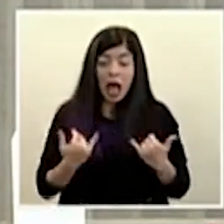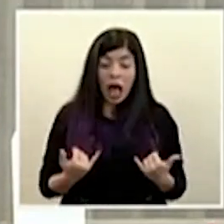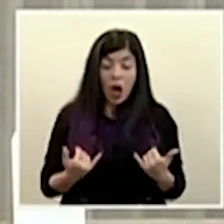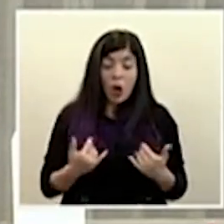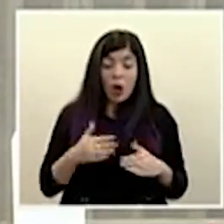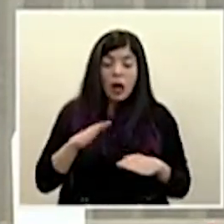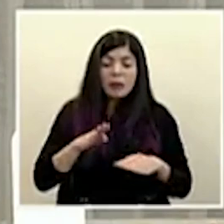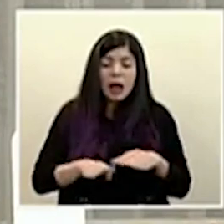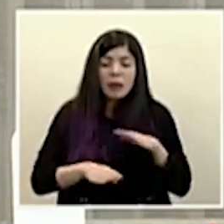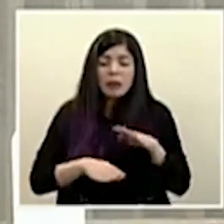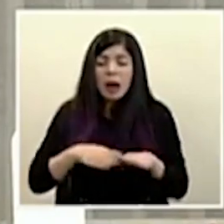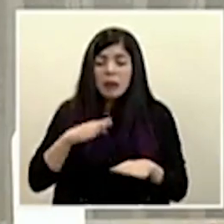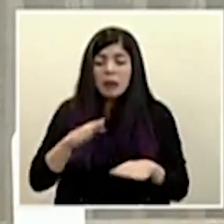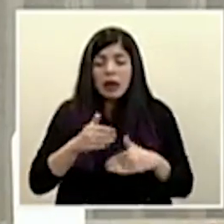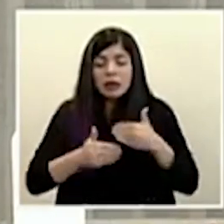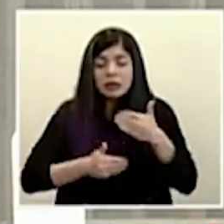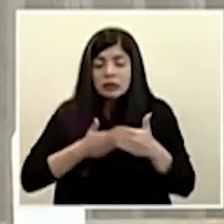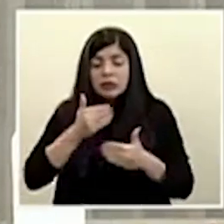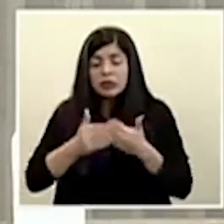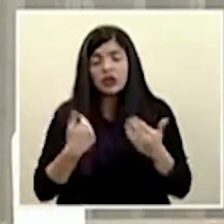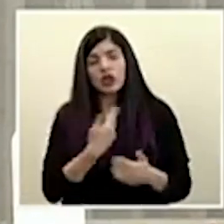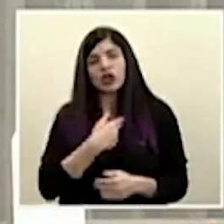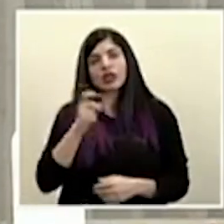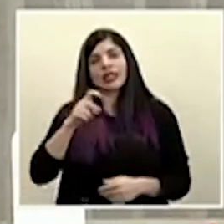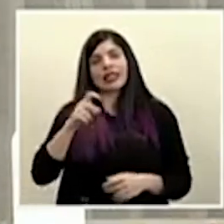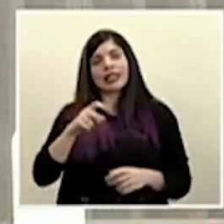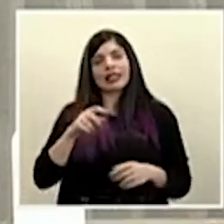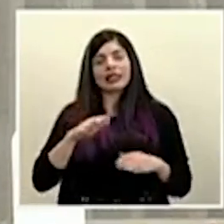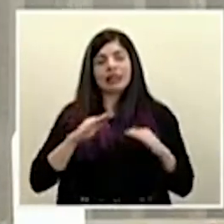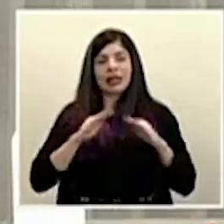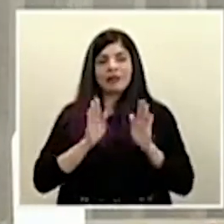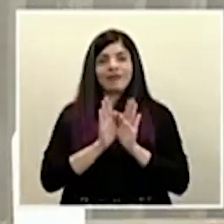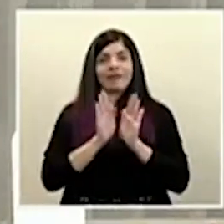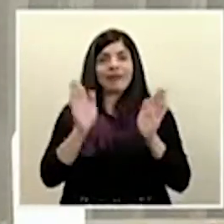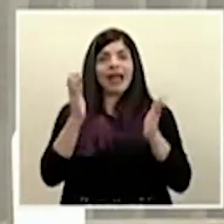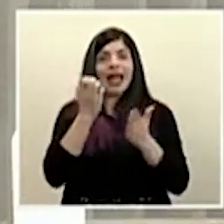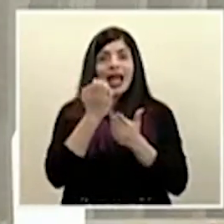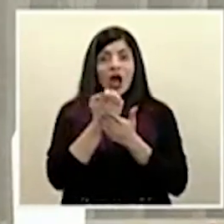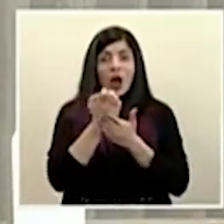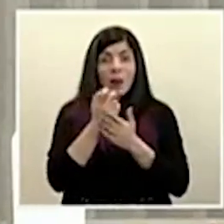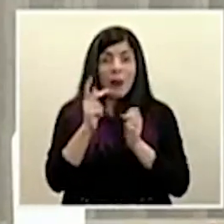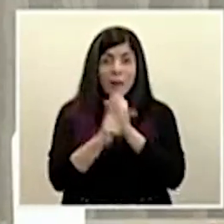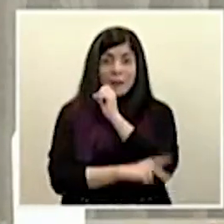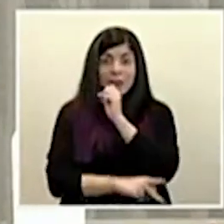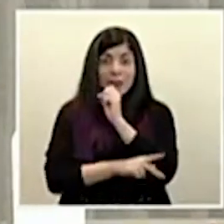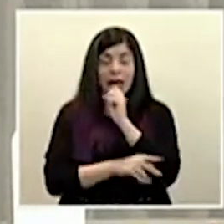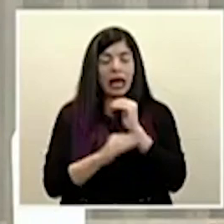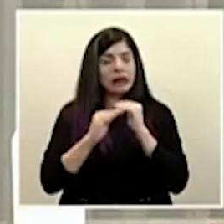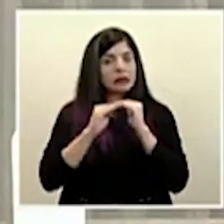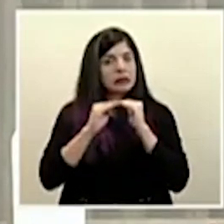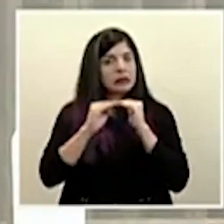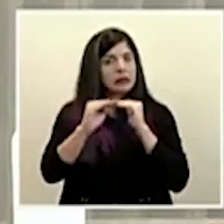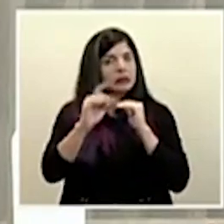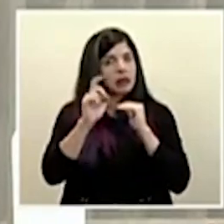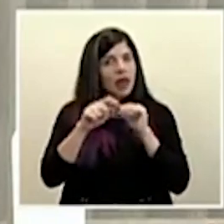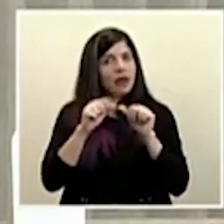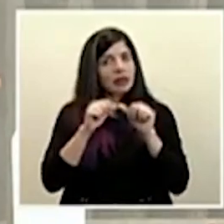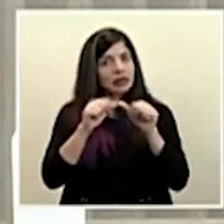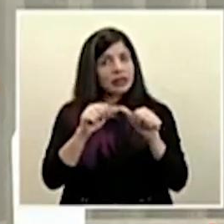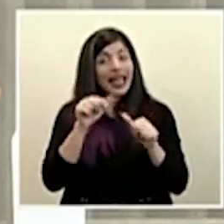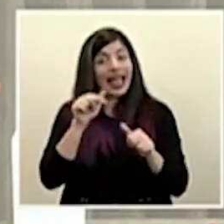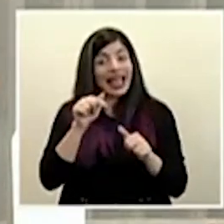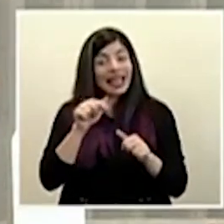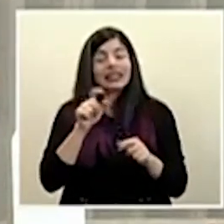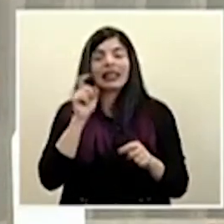tránsito necesitamos mantener la estabilidad macroeconómica del país, que eso es uno de los pasos, como mencionaba antes,